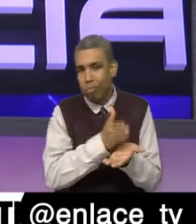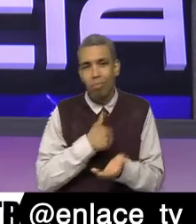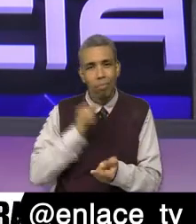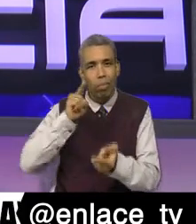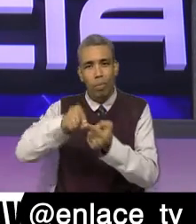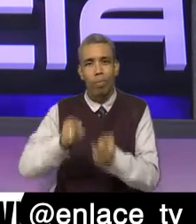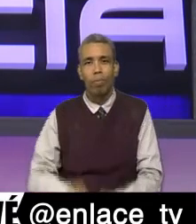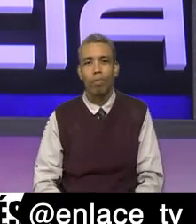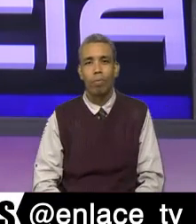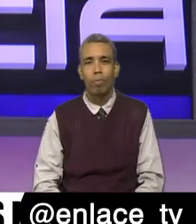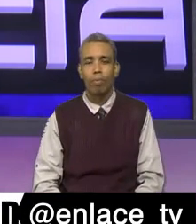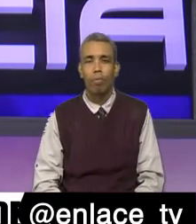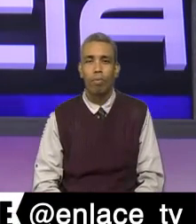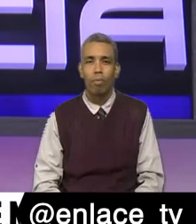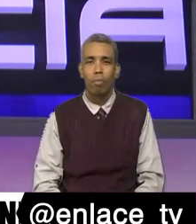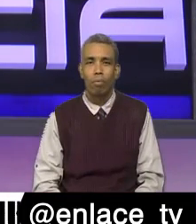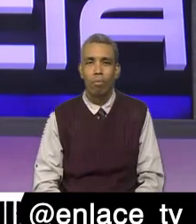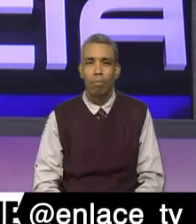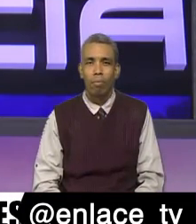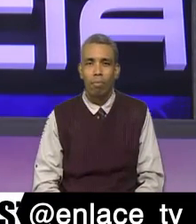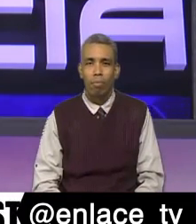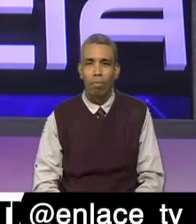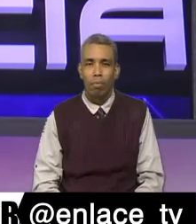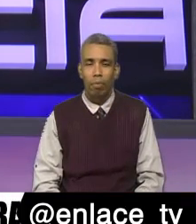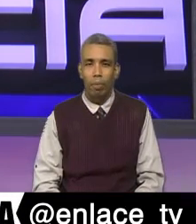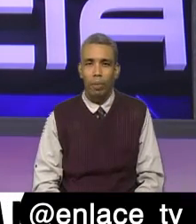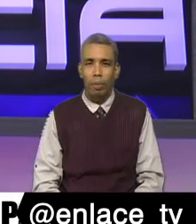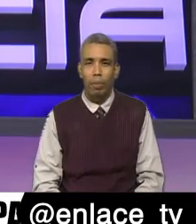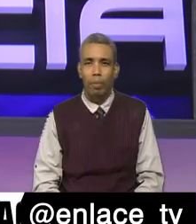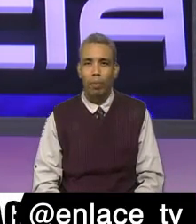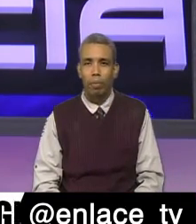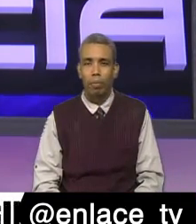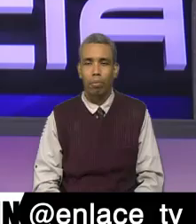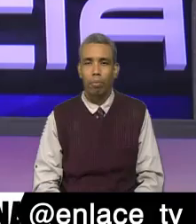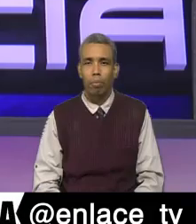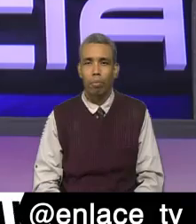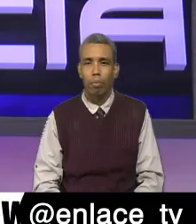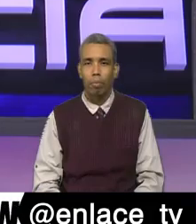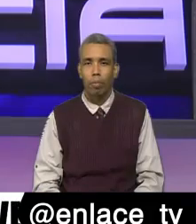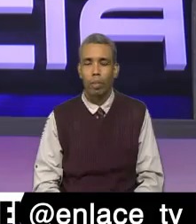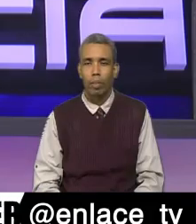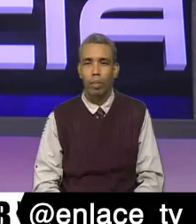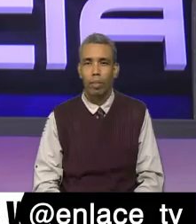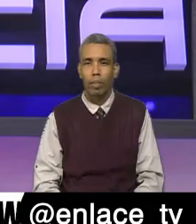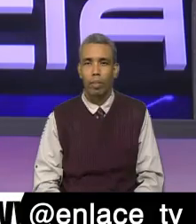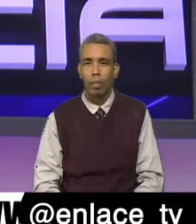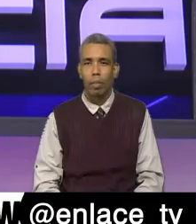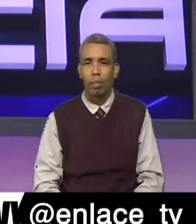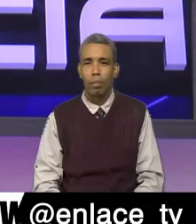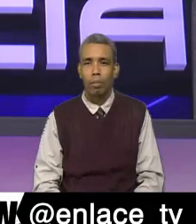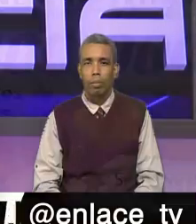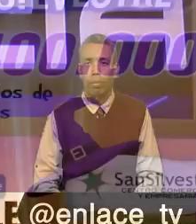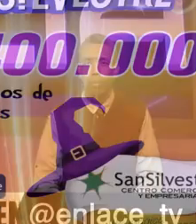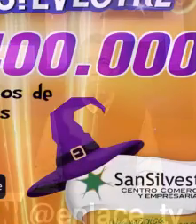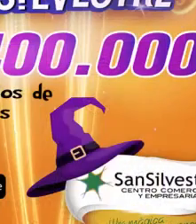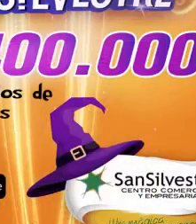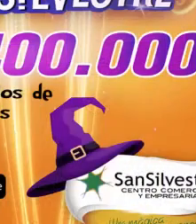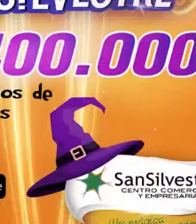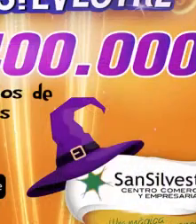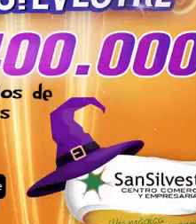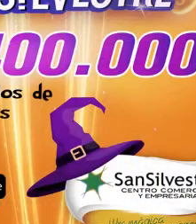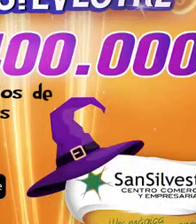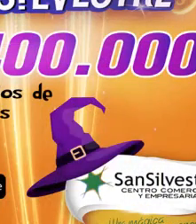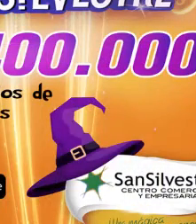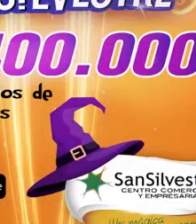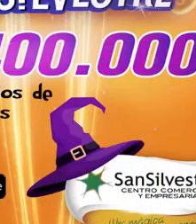Gana fácil registrando tus facturas en la bolsa millonaria Miss San Silvestre. Más de 2 millones de pesos en bonos, regalos y sorpresas. 6 serán